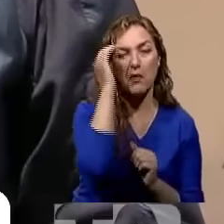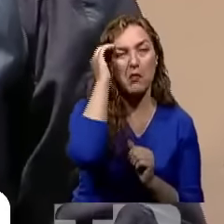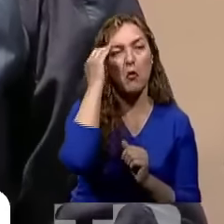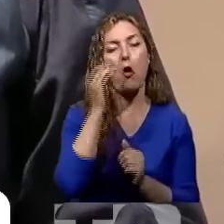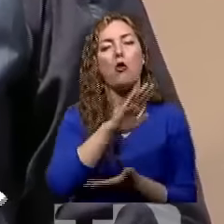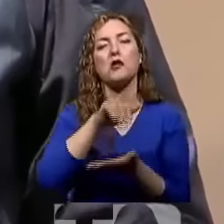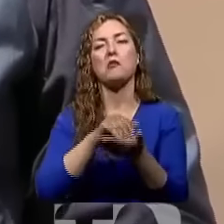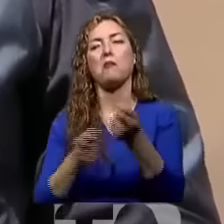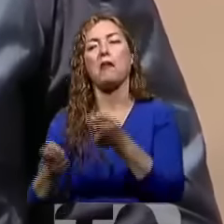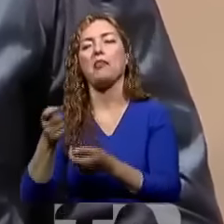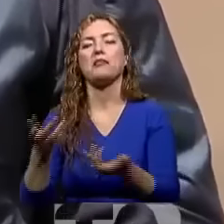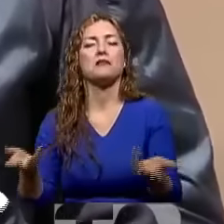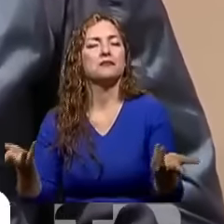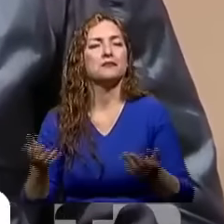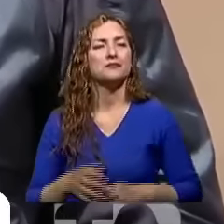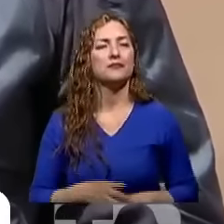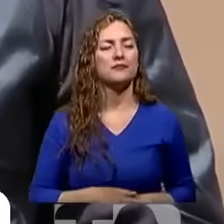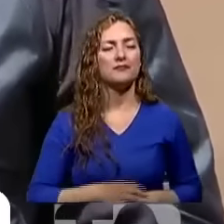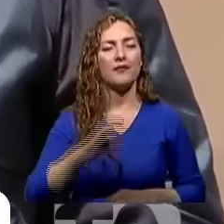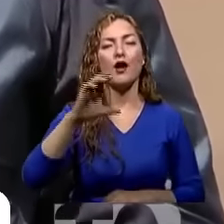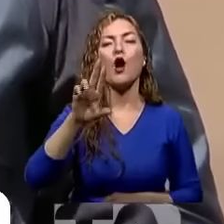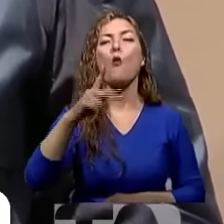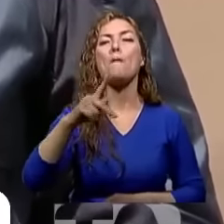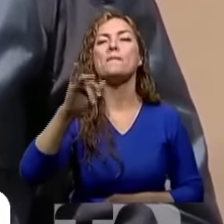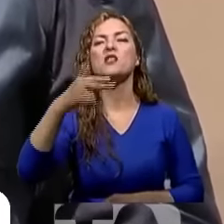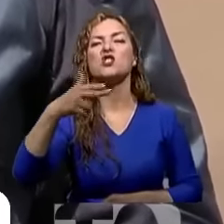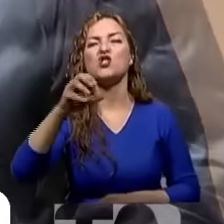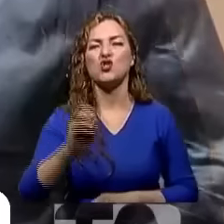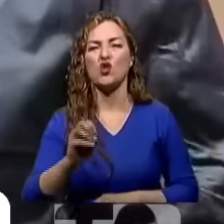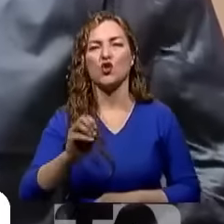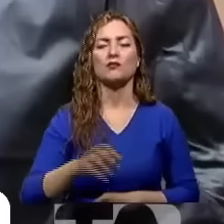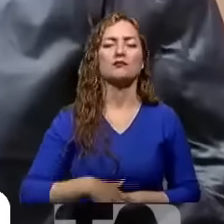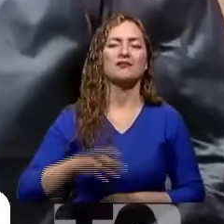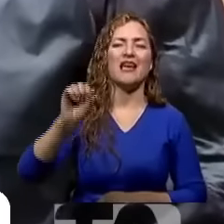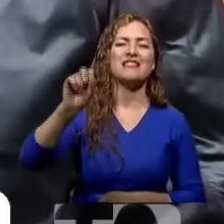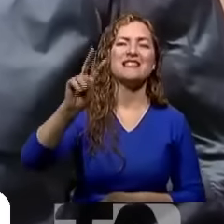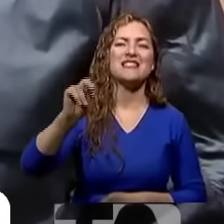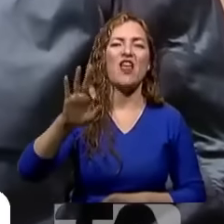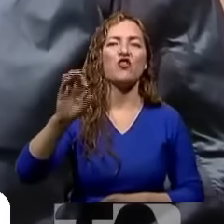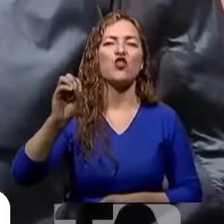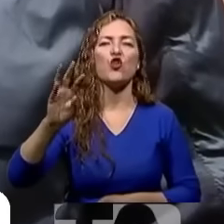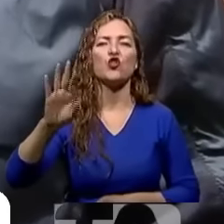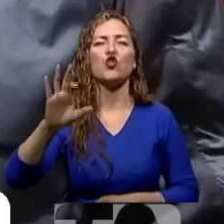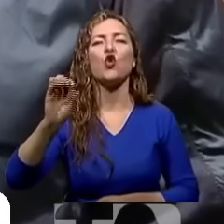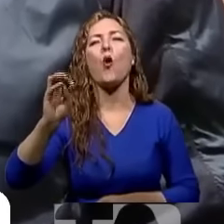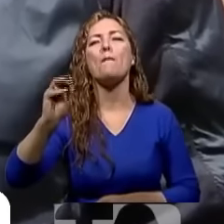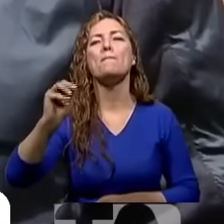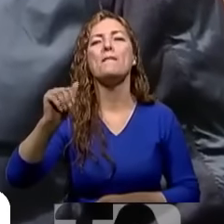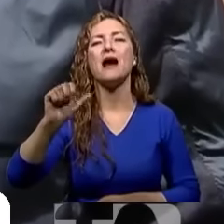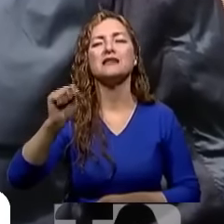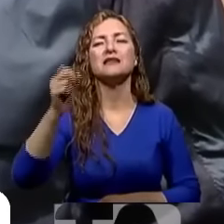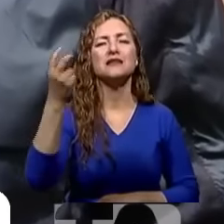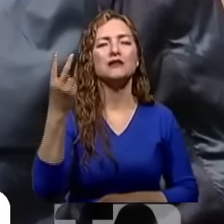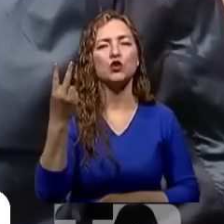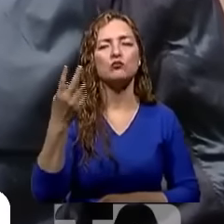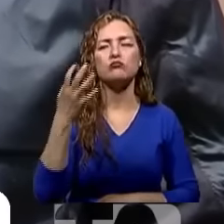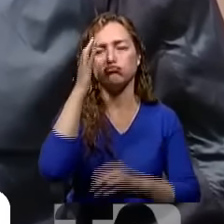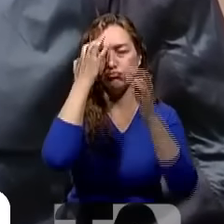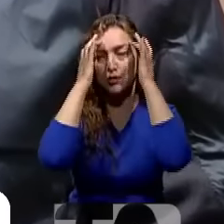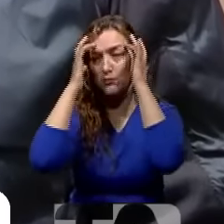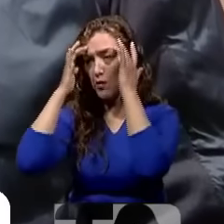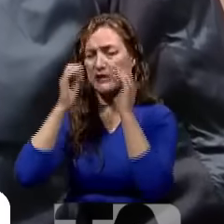bien peligroso aquí, lo que es Gaupicha, más abajo en San Tomás 2. ¿Están preocupados, pero? Claro, semejante, porque aquí no era nada de